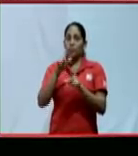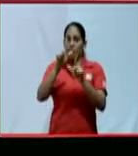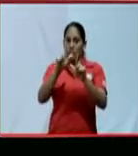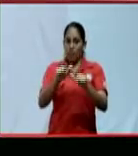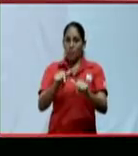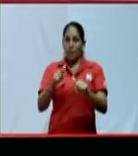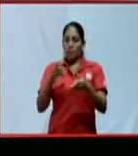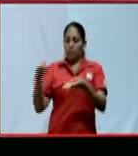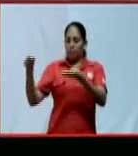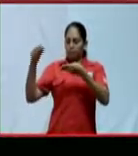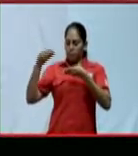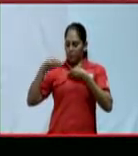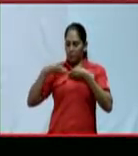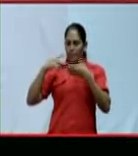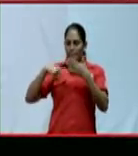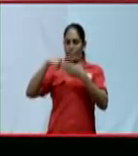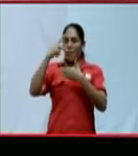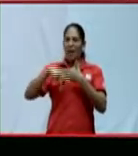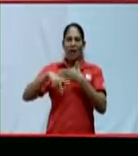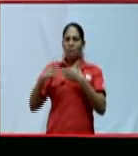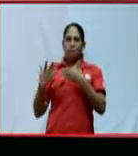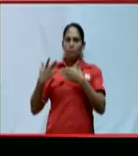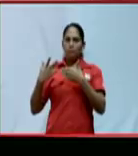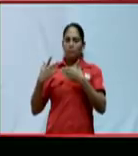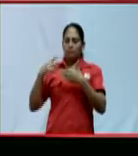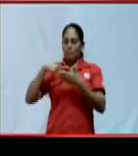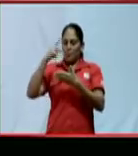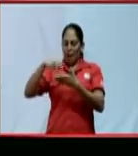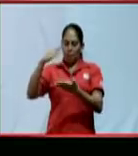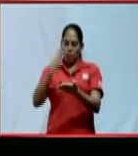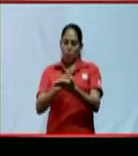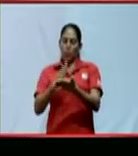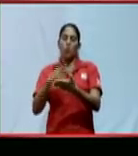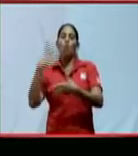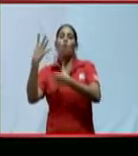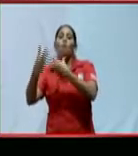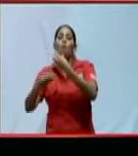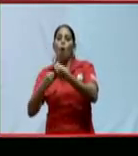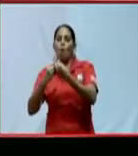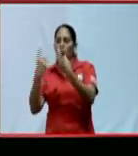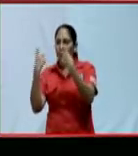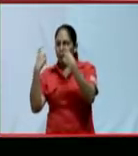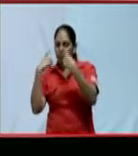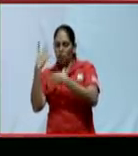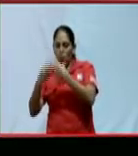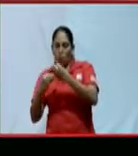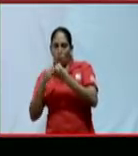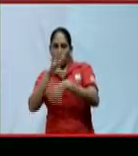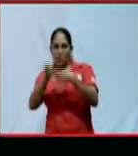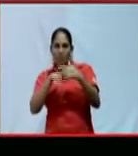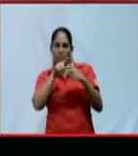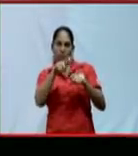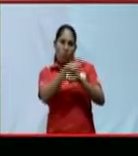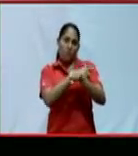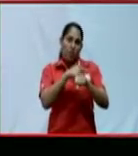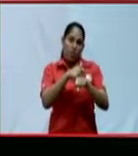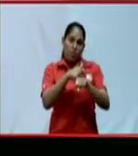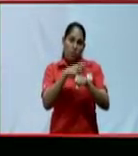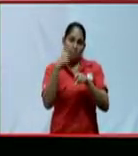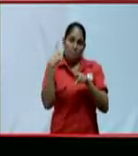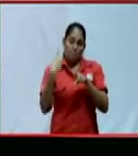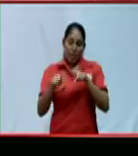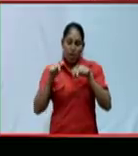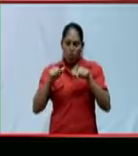embargo, este mes y el mes pasado me contactó el teniente Salazar para realizar un video